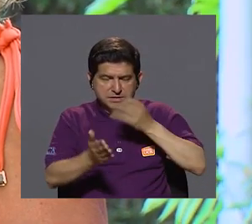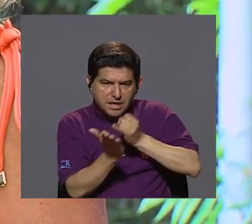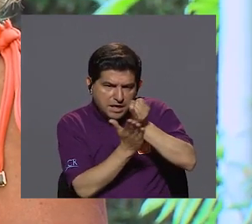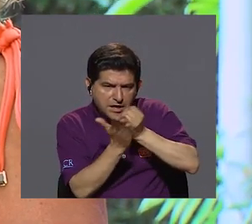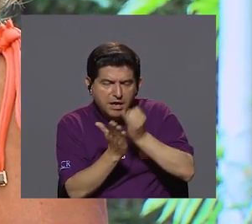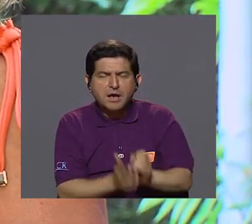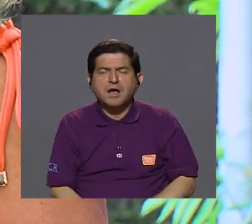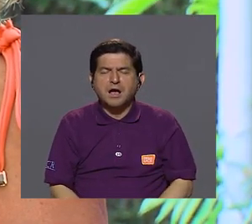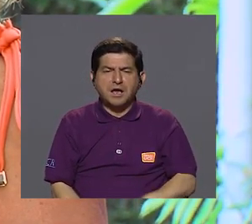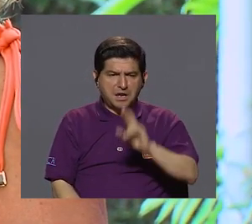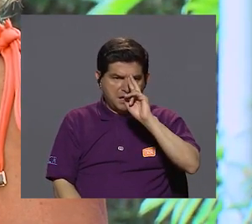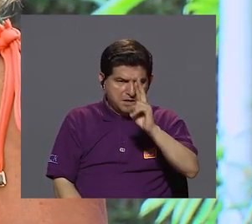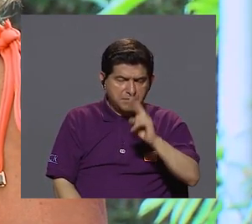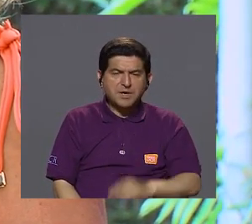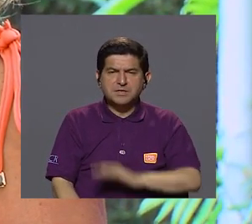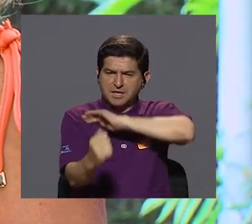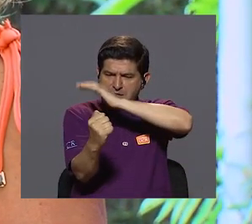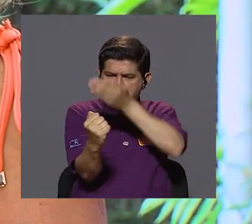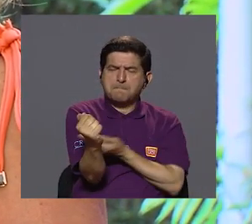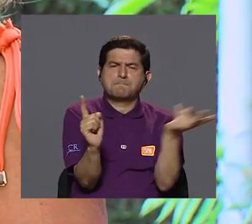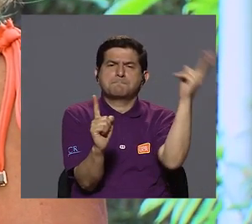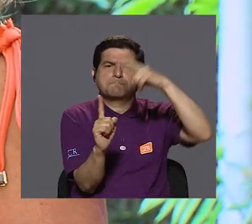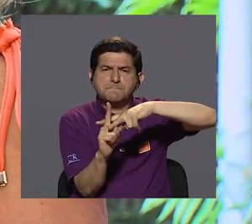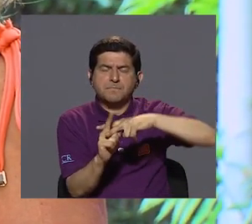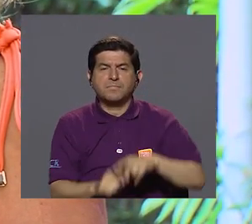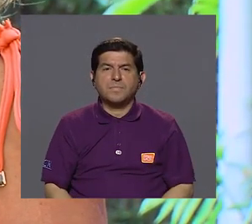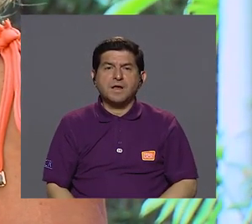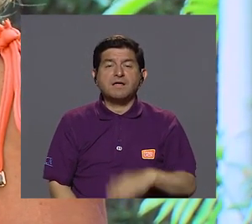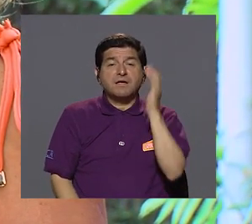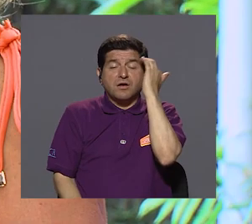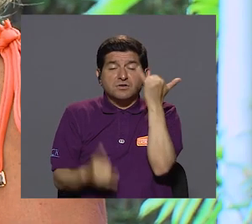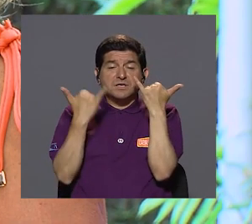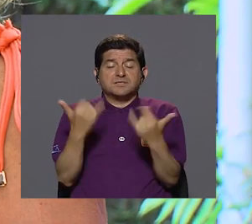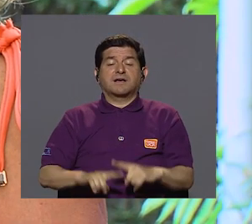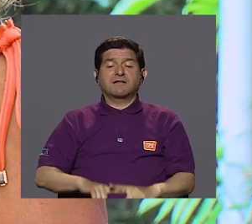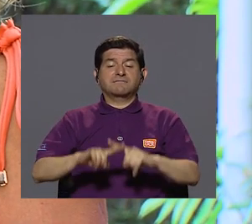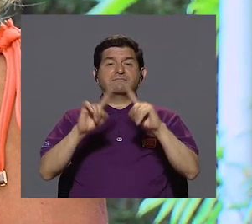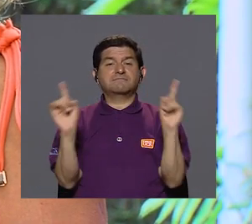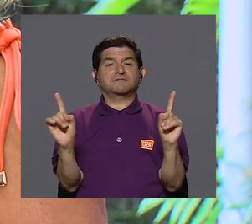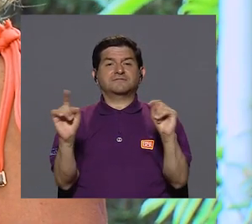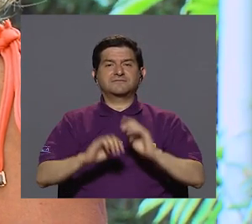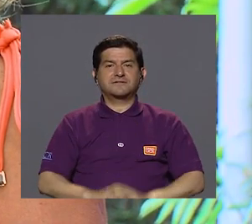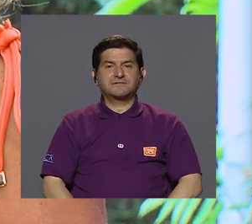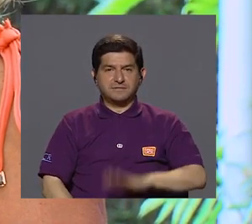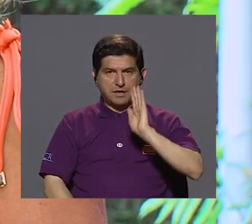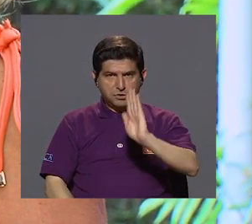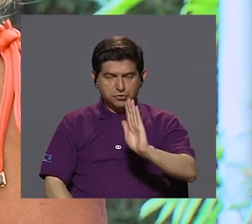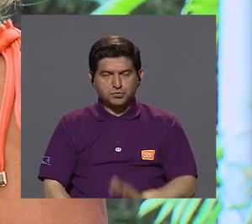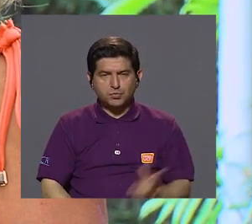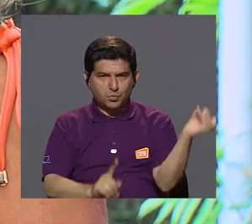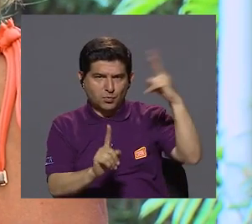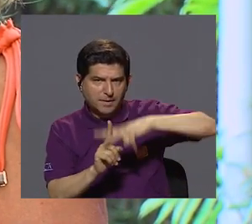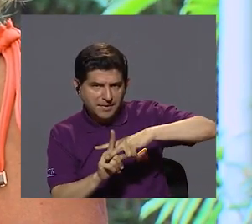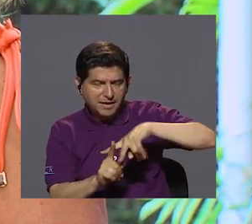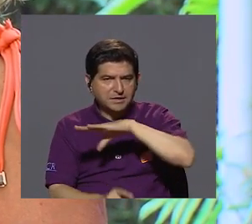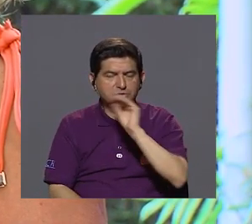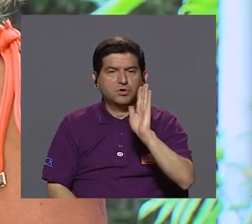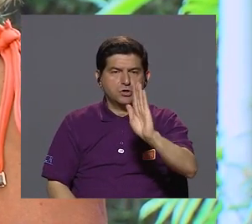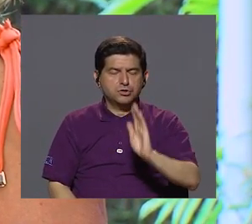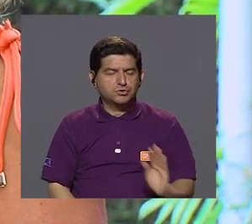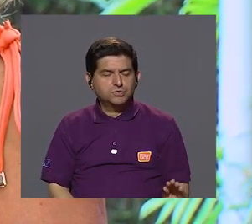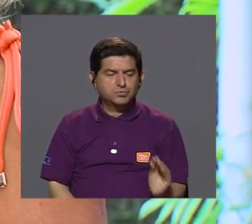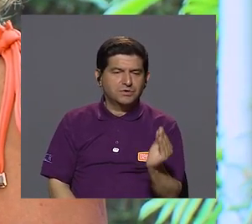investigación reconocen un empoderamiento y una toma de conciencia diferente sobre su